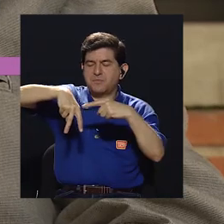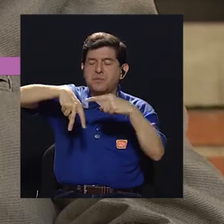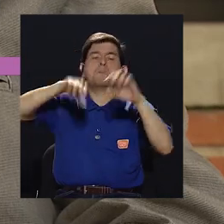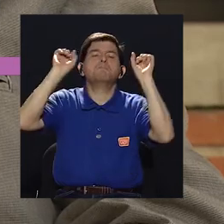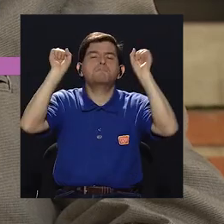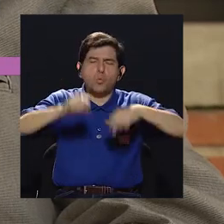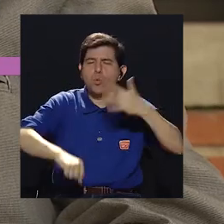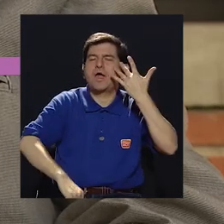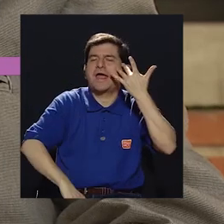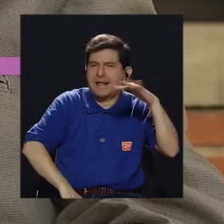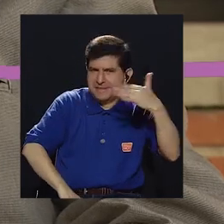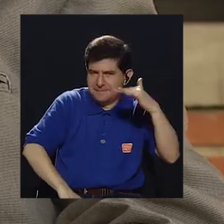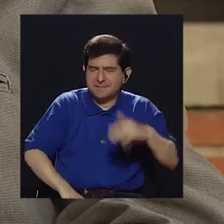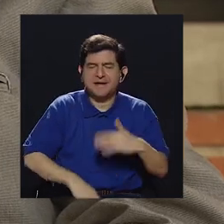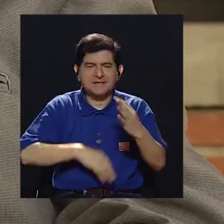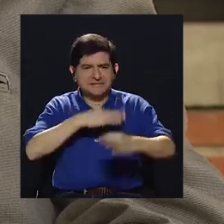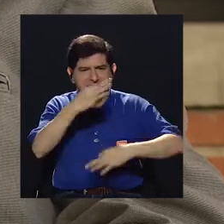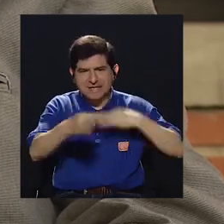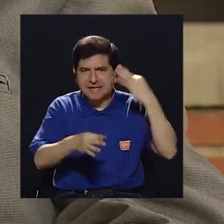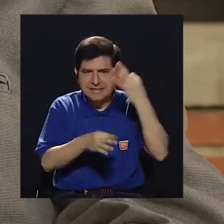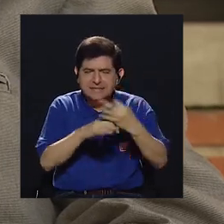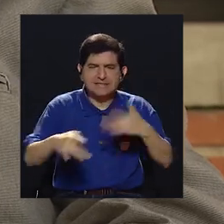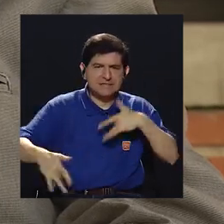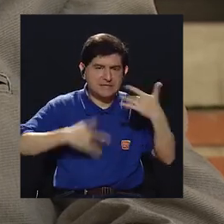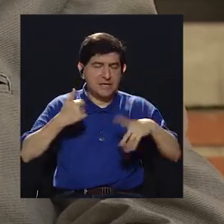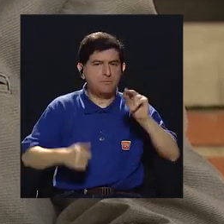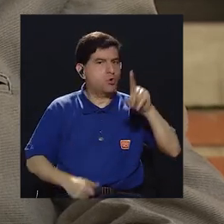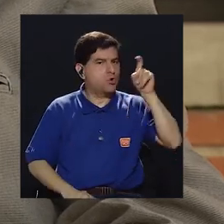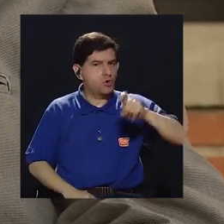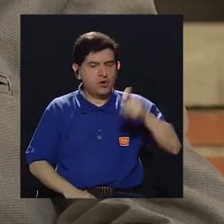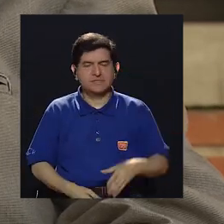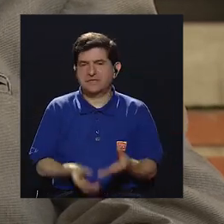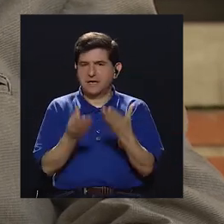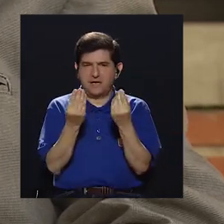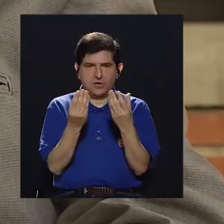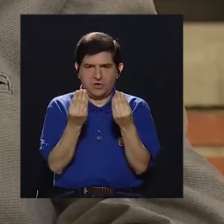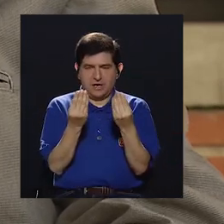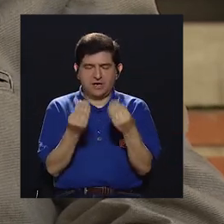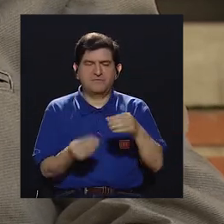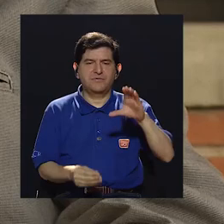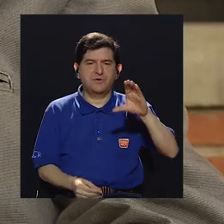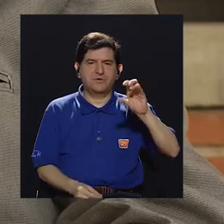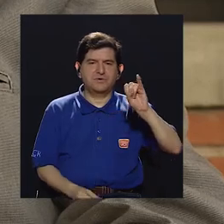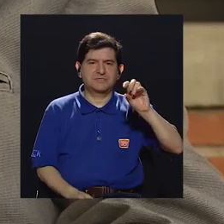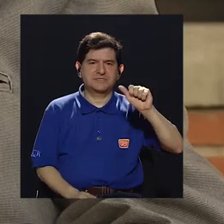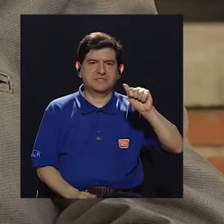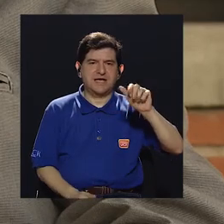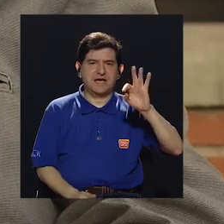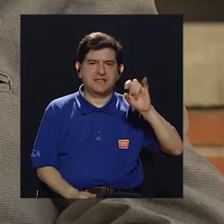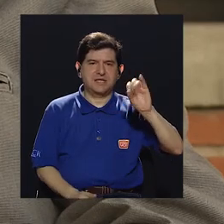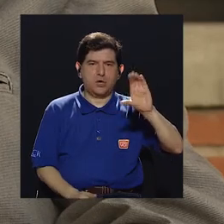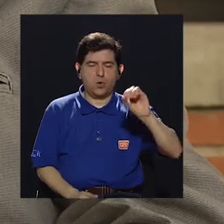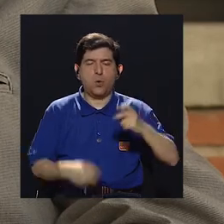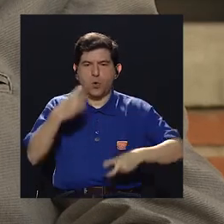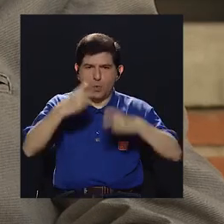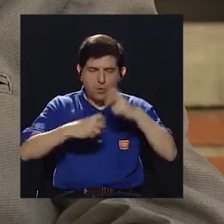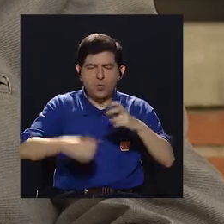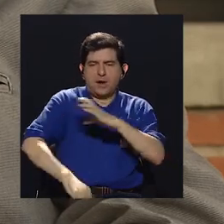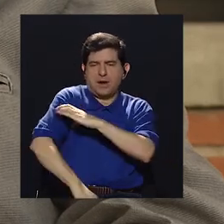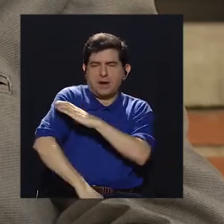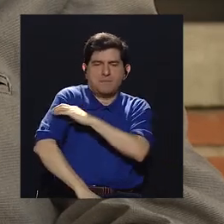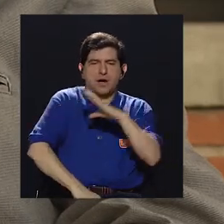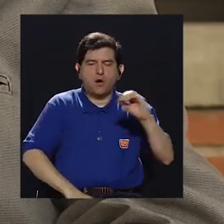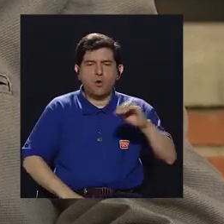cadera, pueden simular, digamos, cierto tipo de síntomas que no necesariamente son ciáticas, sino que son, digamos, problemas